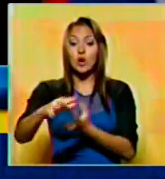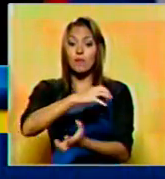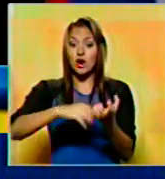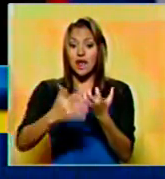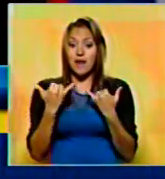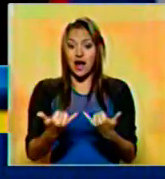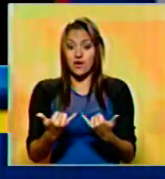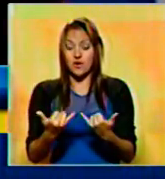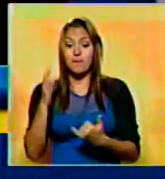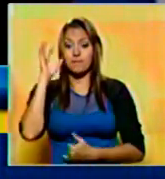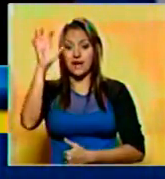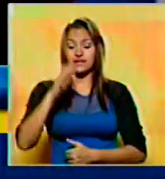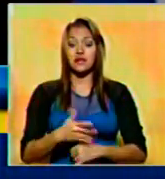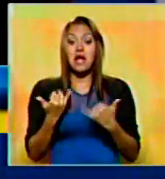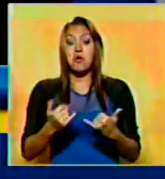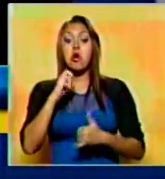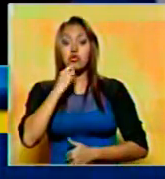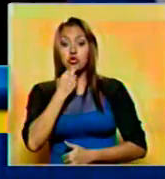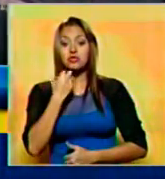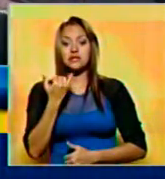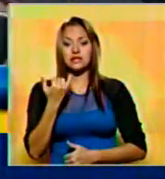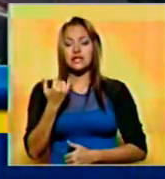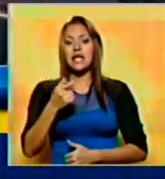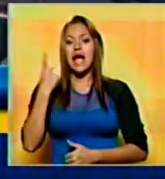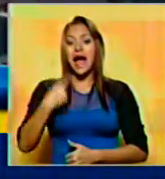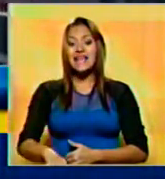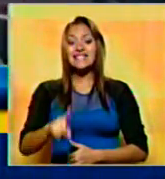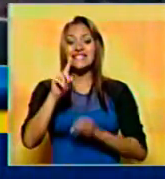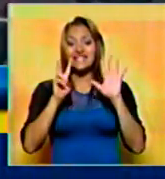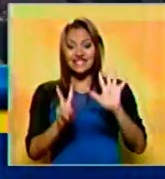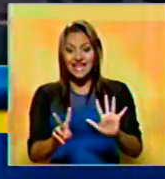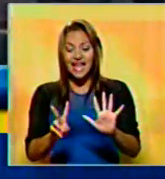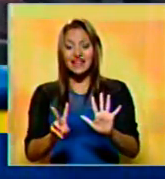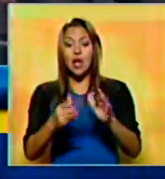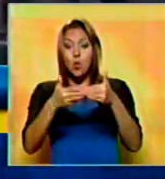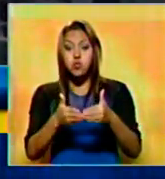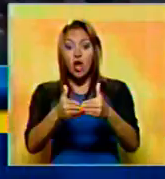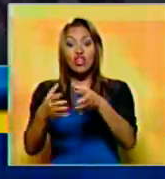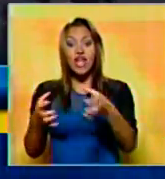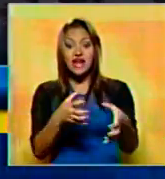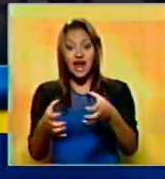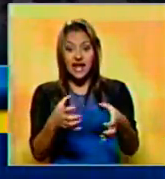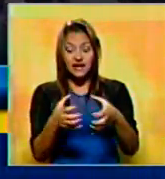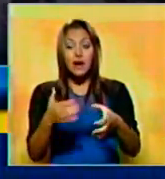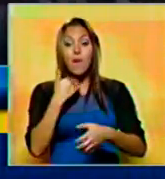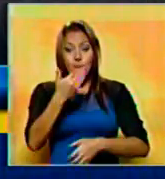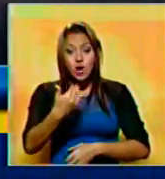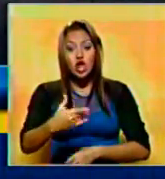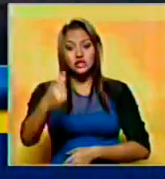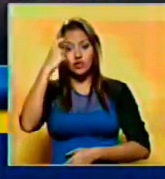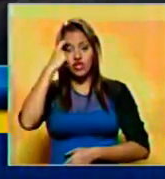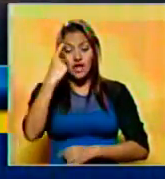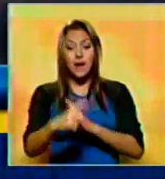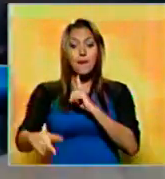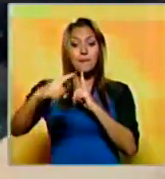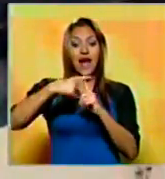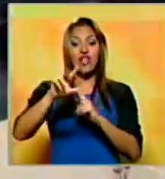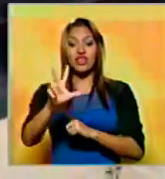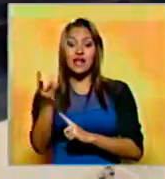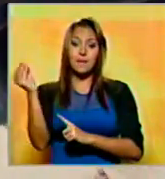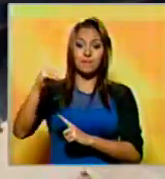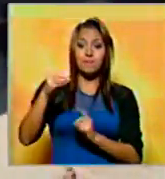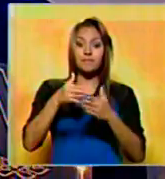Siria actualmente Rusia mantiene en el Mediterráneo siete navíos de guerra y en los próximos días se sumarán tres